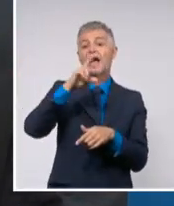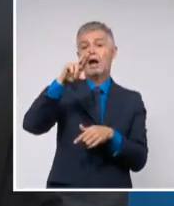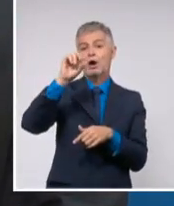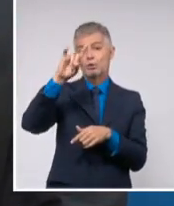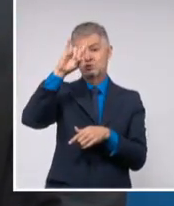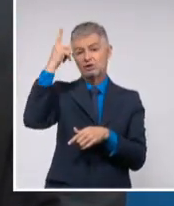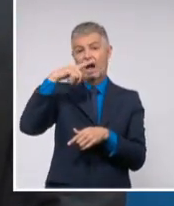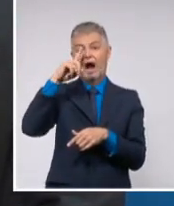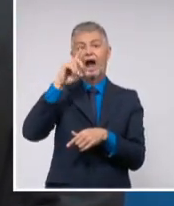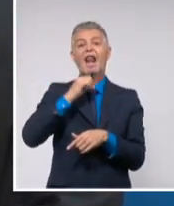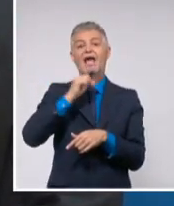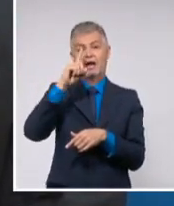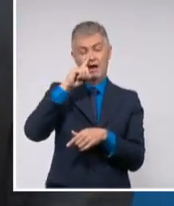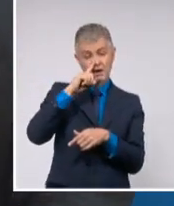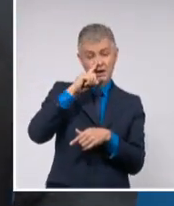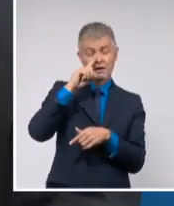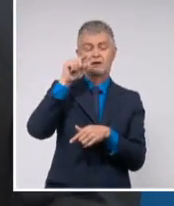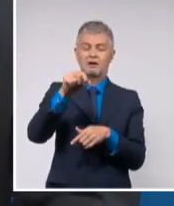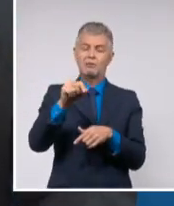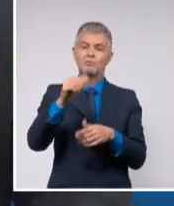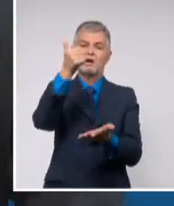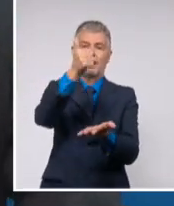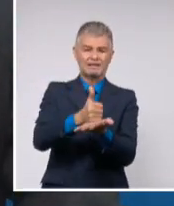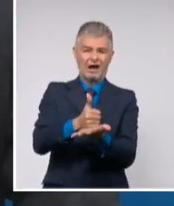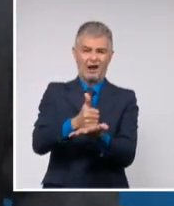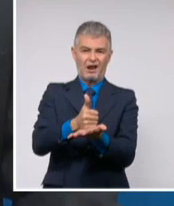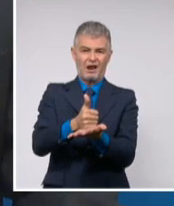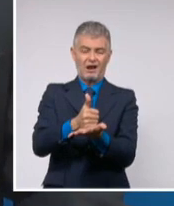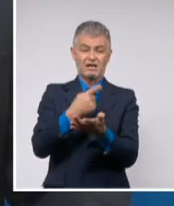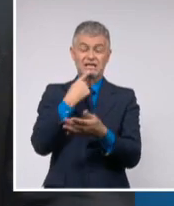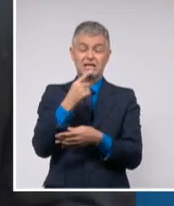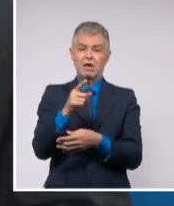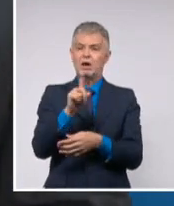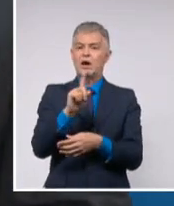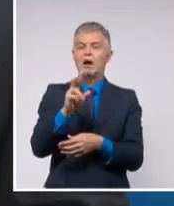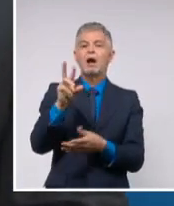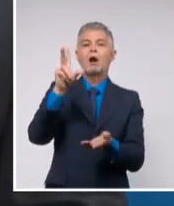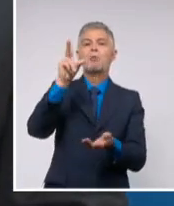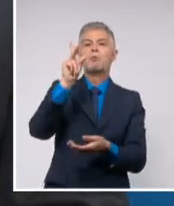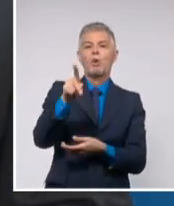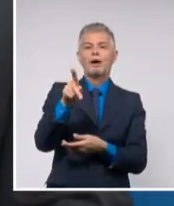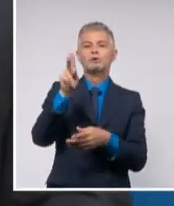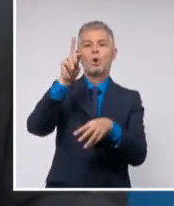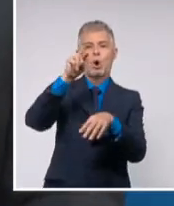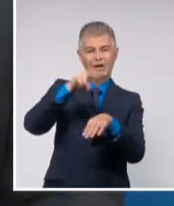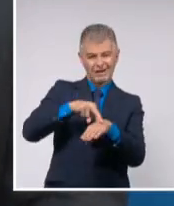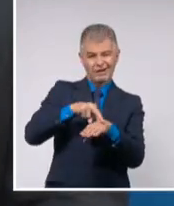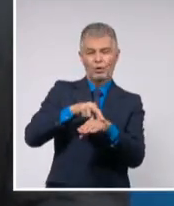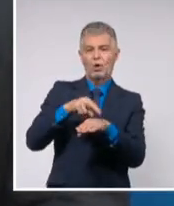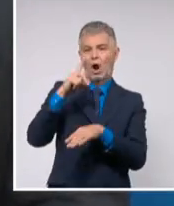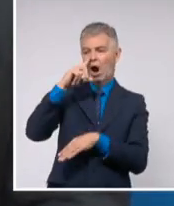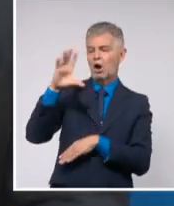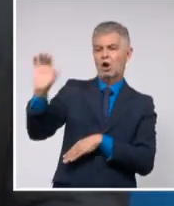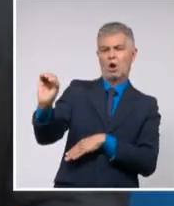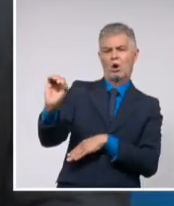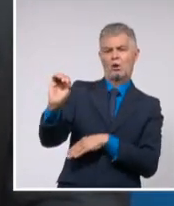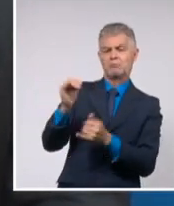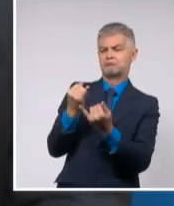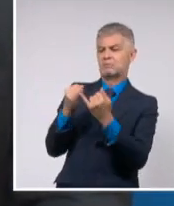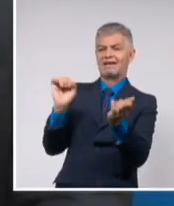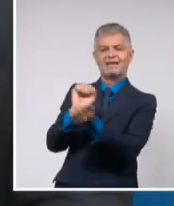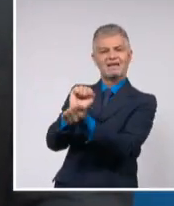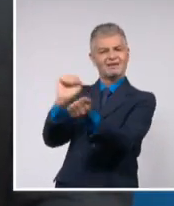su capital. Niega al pueblo de Puerto Rico el derecho a la libre determinación e